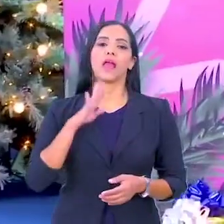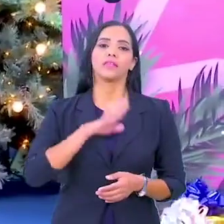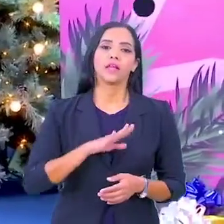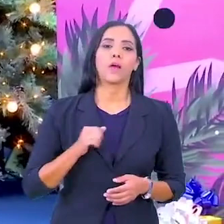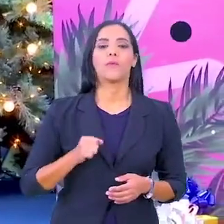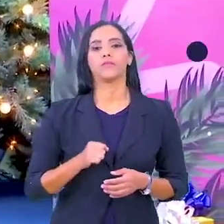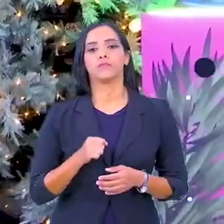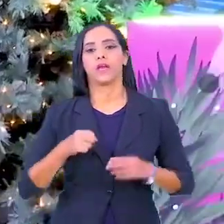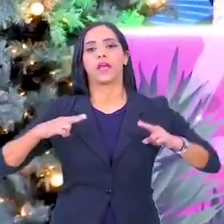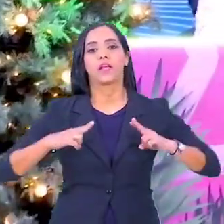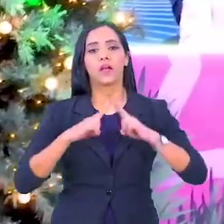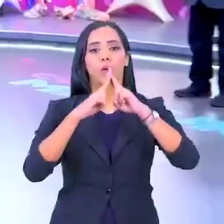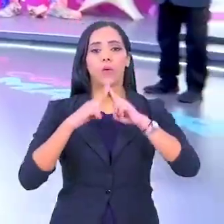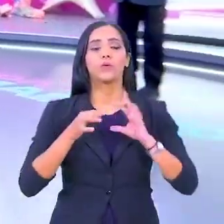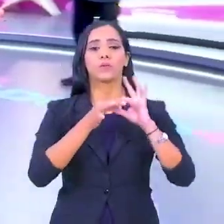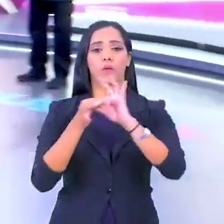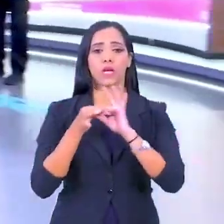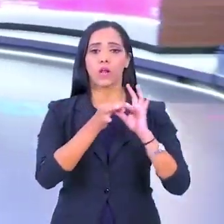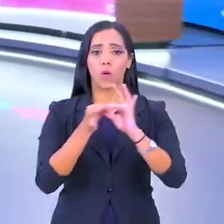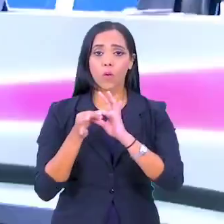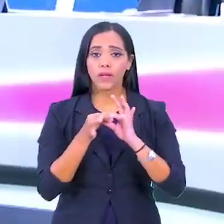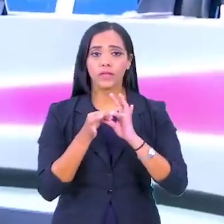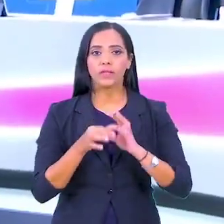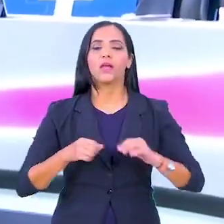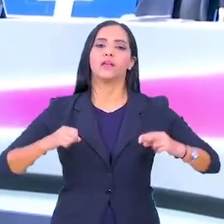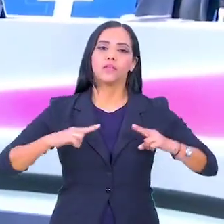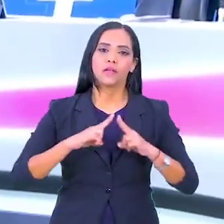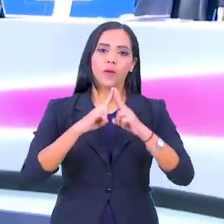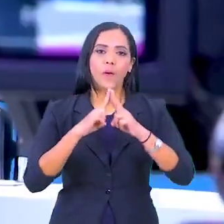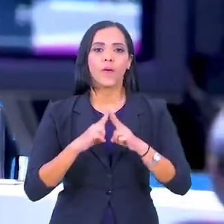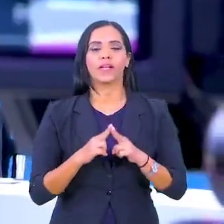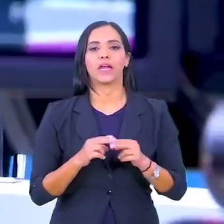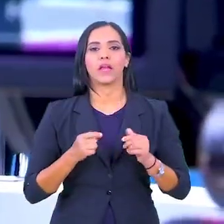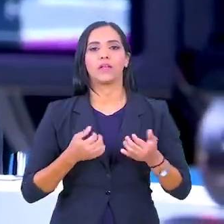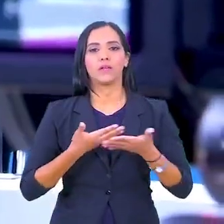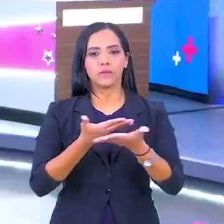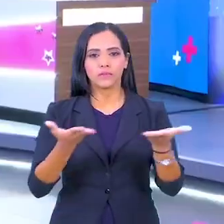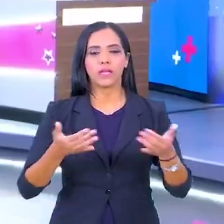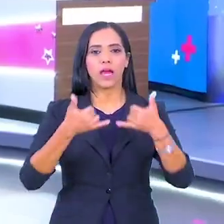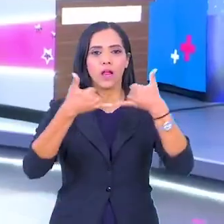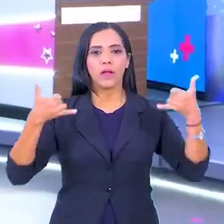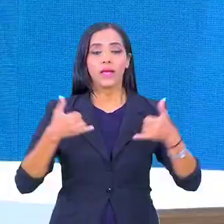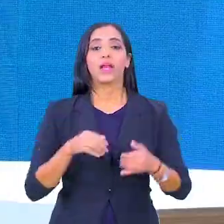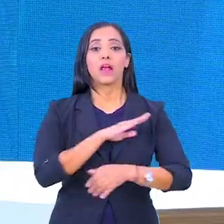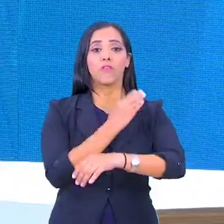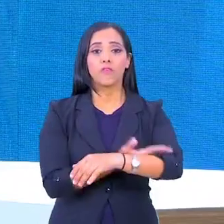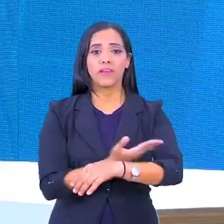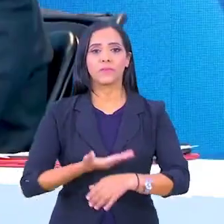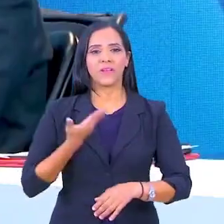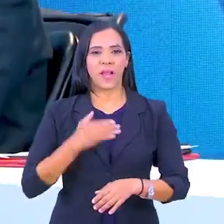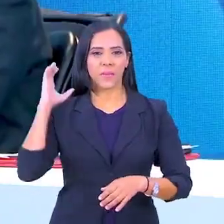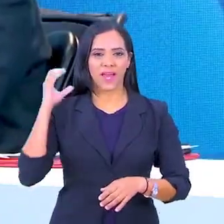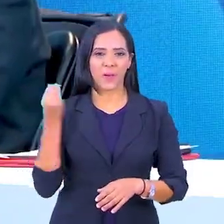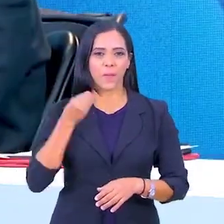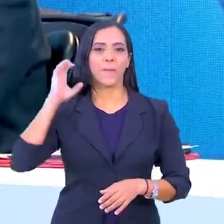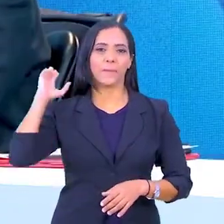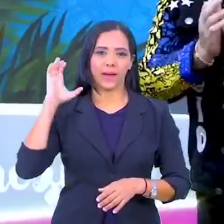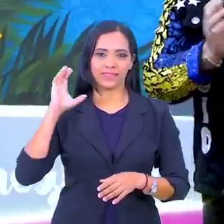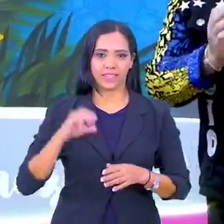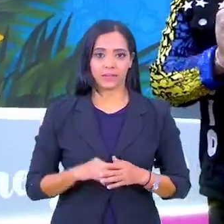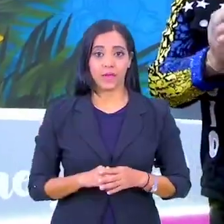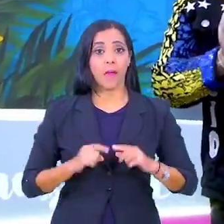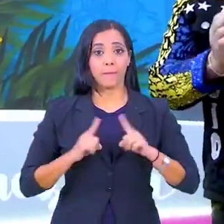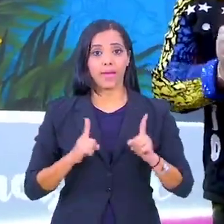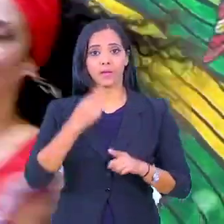siempre estamos detrás de los puntos que nos unen, de los puntos que nos marcan el horizonte, que le dan fuerza vital al